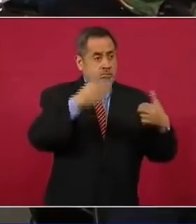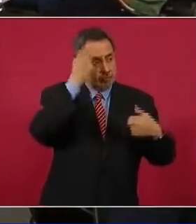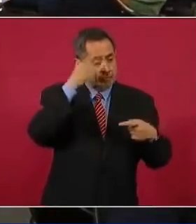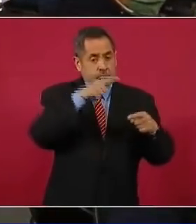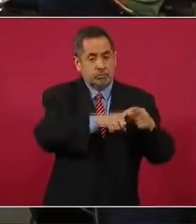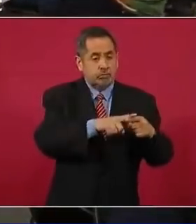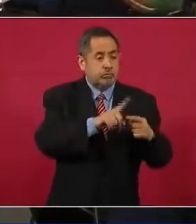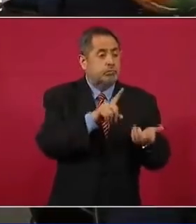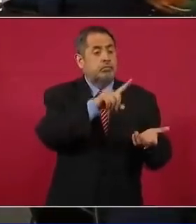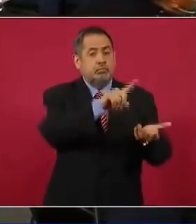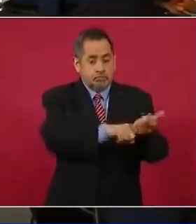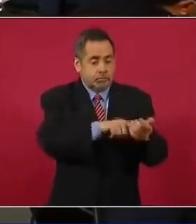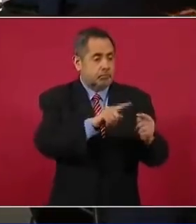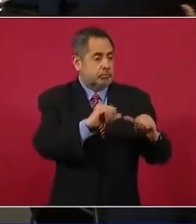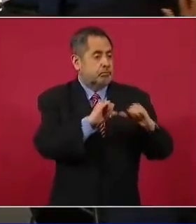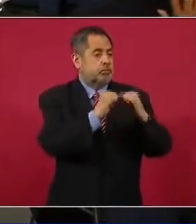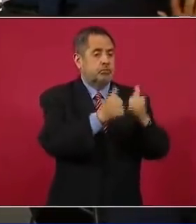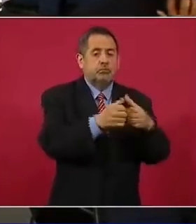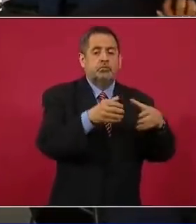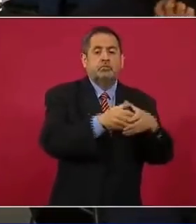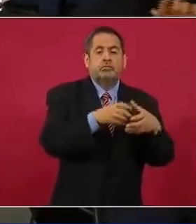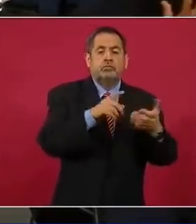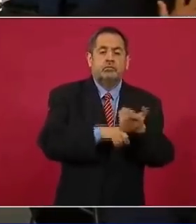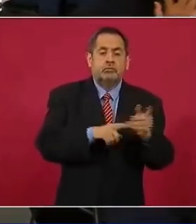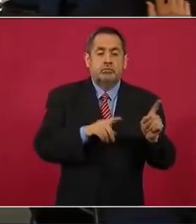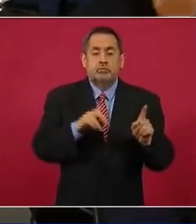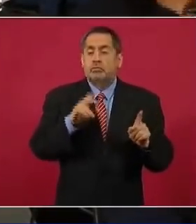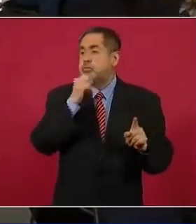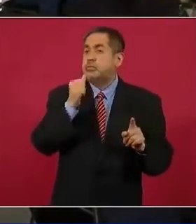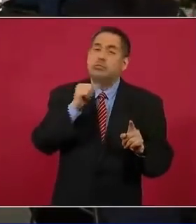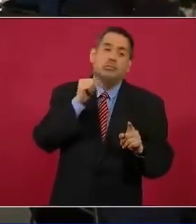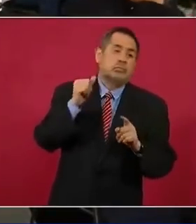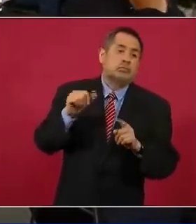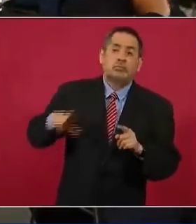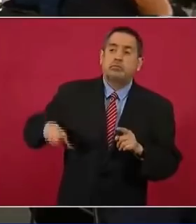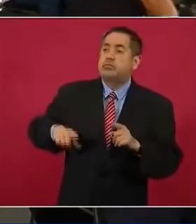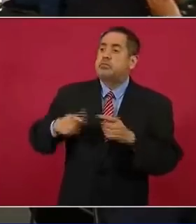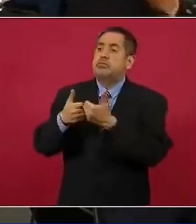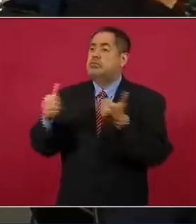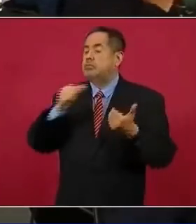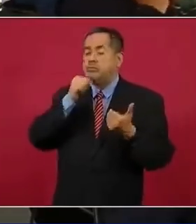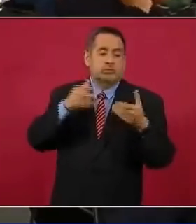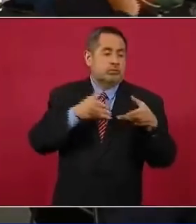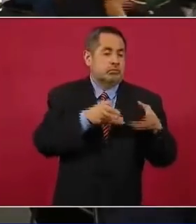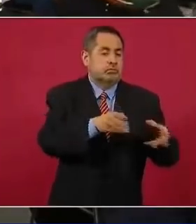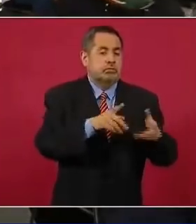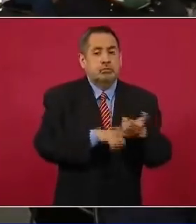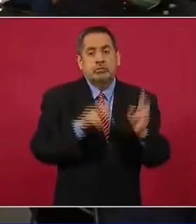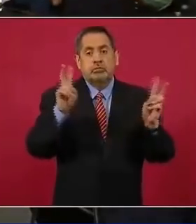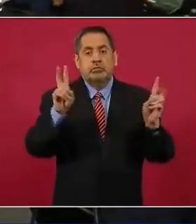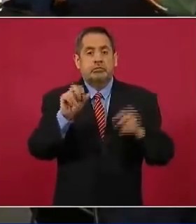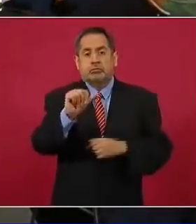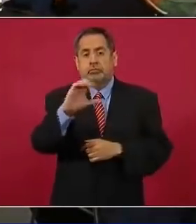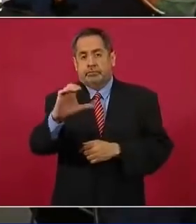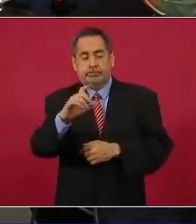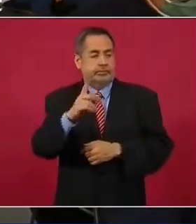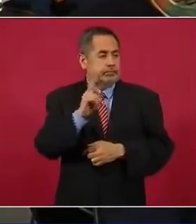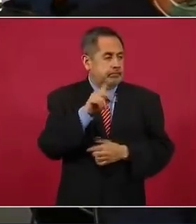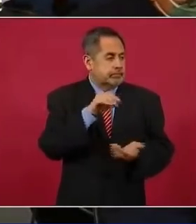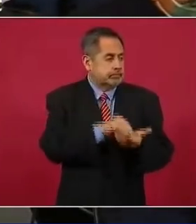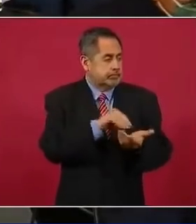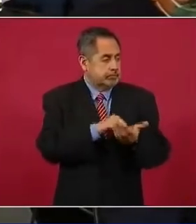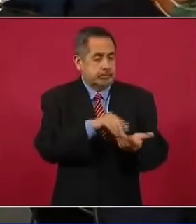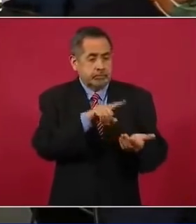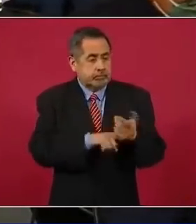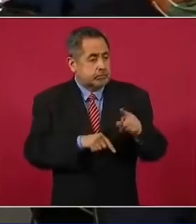sus organizaciones que aparentemente son no gubernamentales, o así se les ha mencionado, o de la sociedad civil, pero están